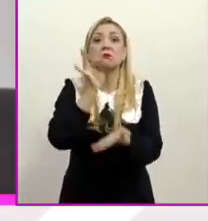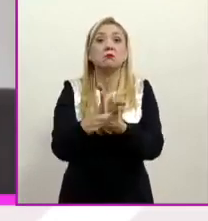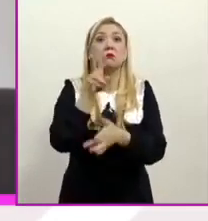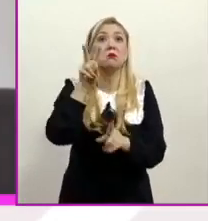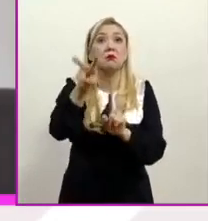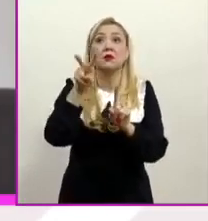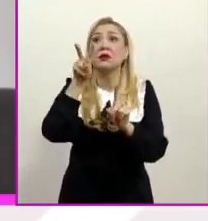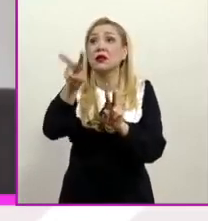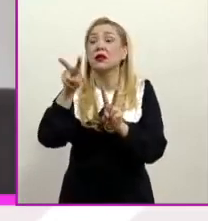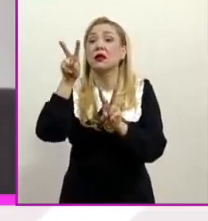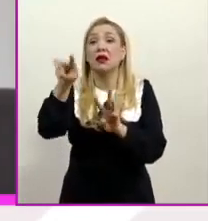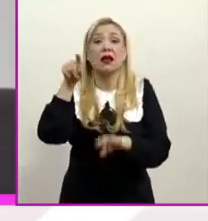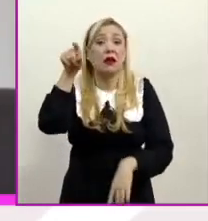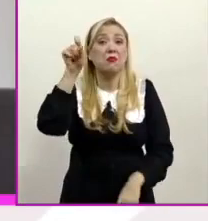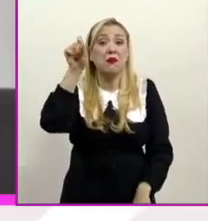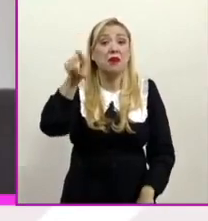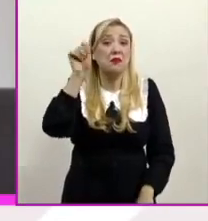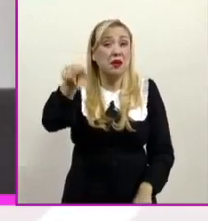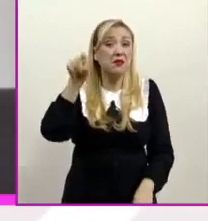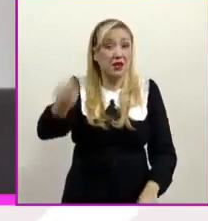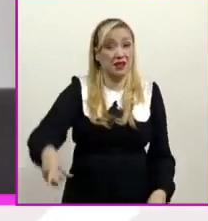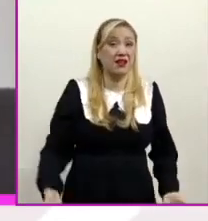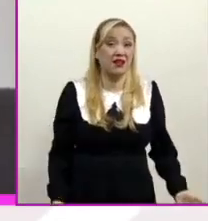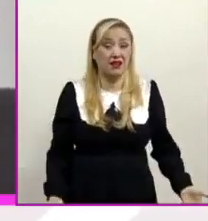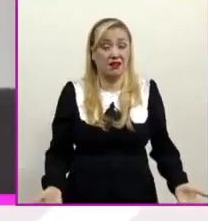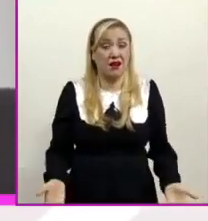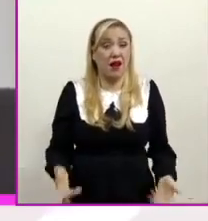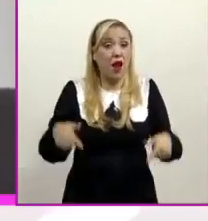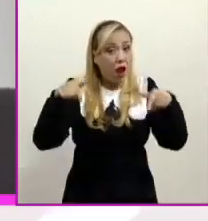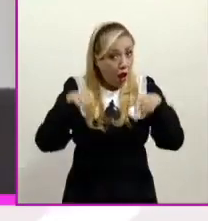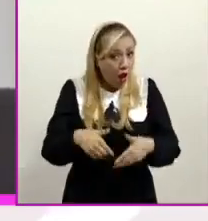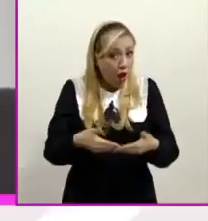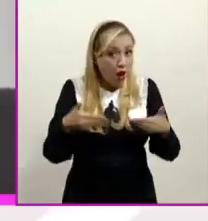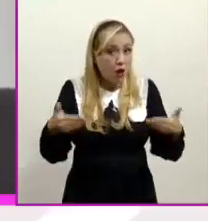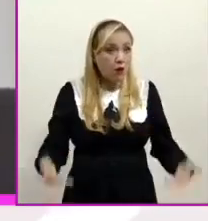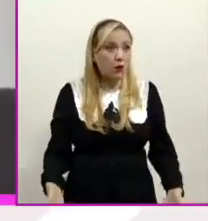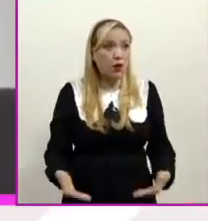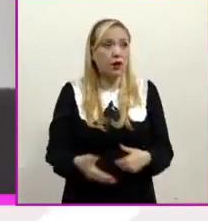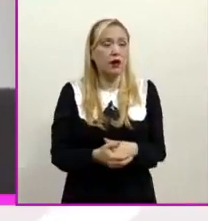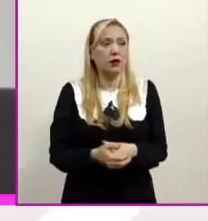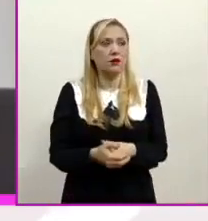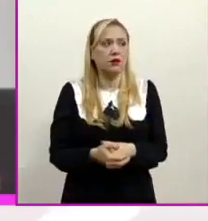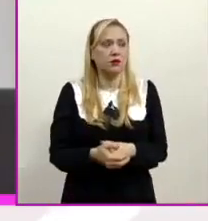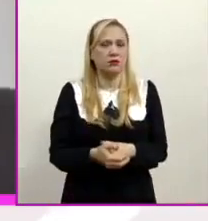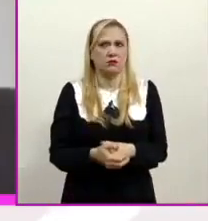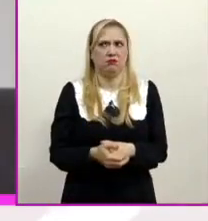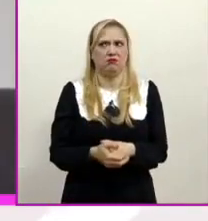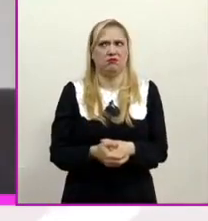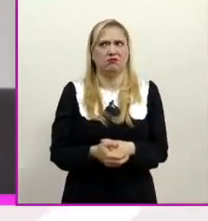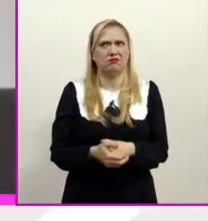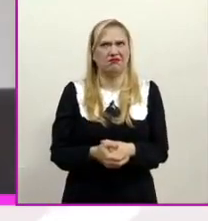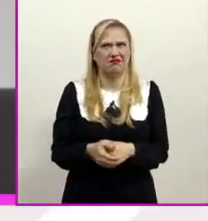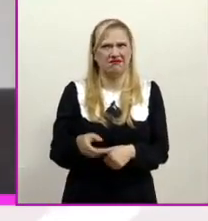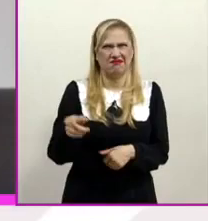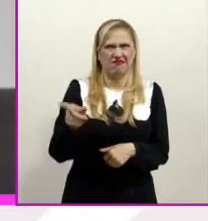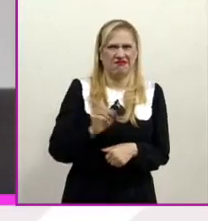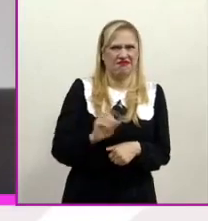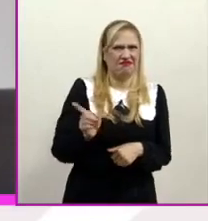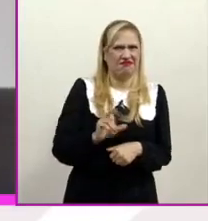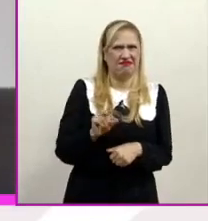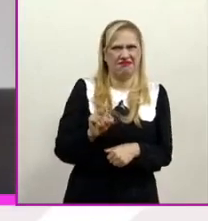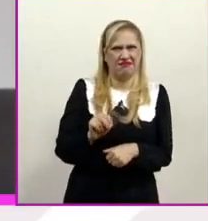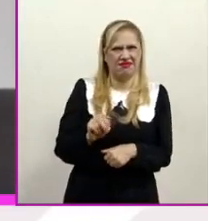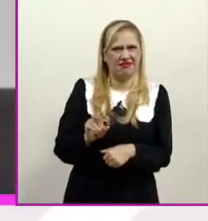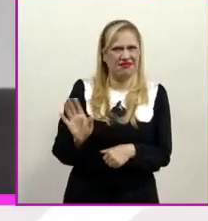ver representado. Entonces, claro, hoy creemos que no merecemos ser representados. Decimos, bueno, que cuenten a su